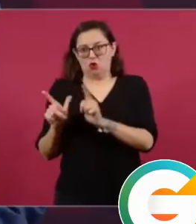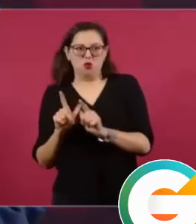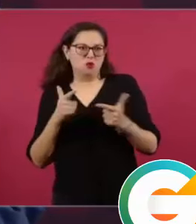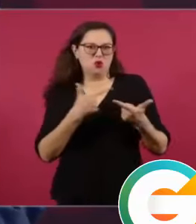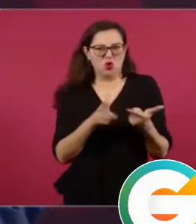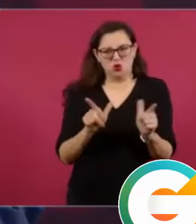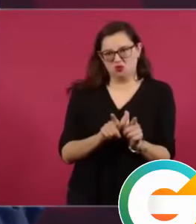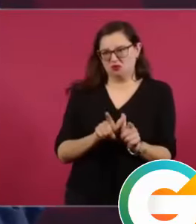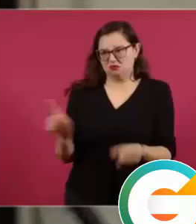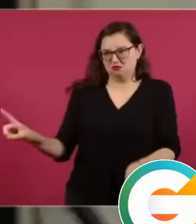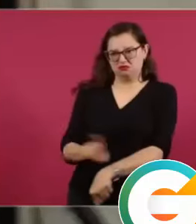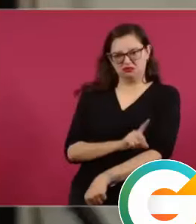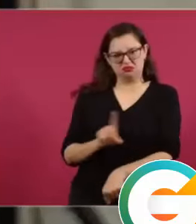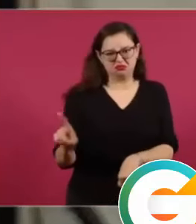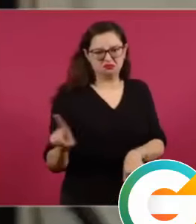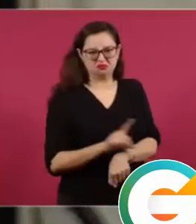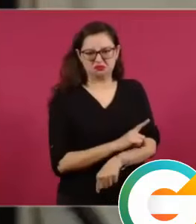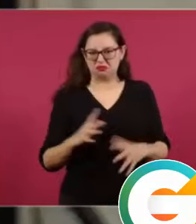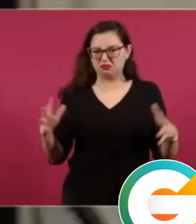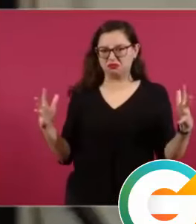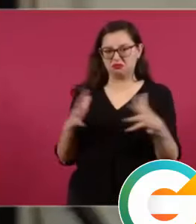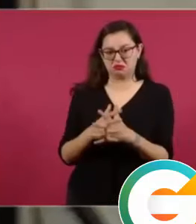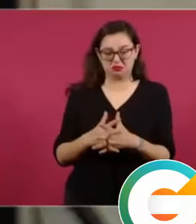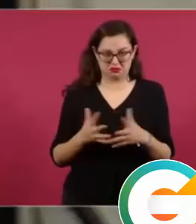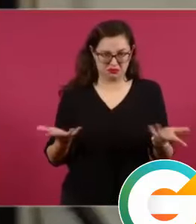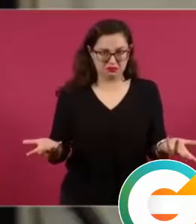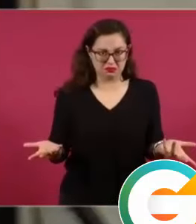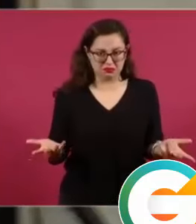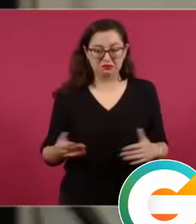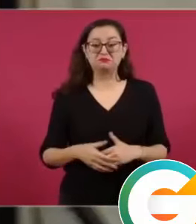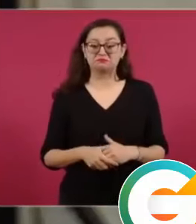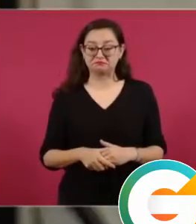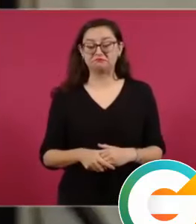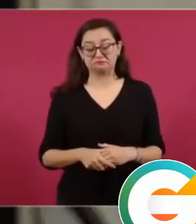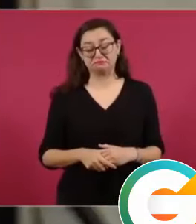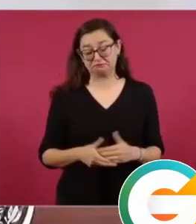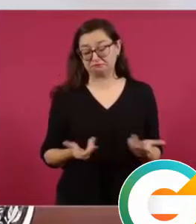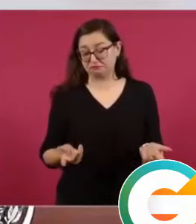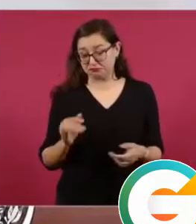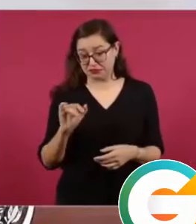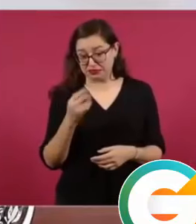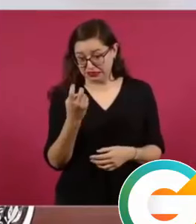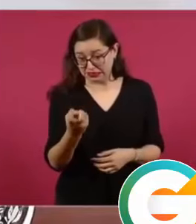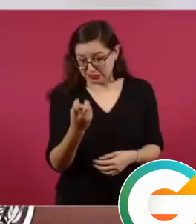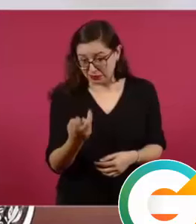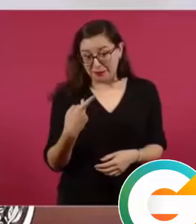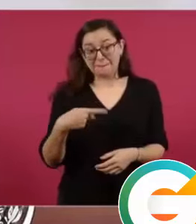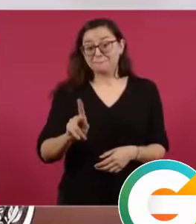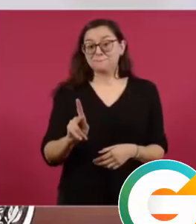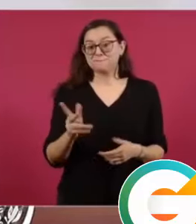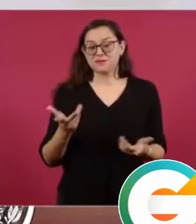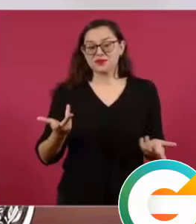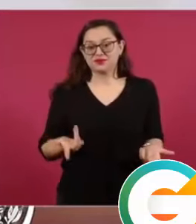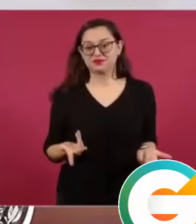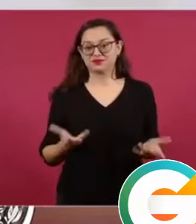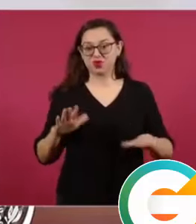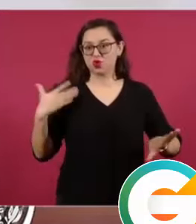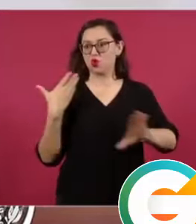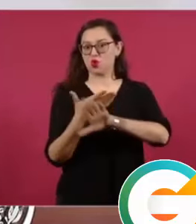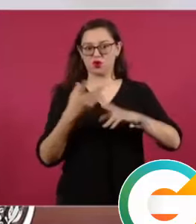buscar otras formas, o sea, que no perjudiquen, ¿sí?, a la